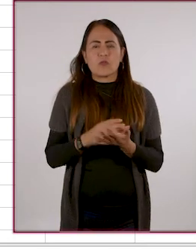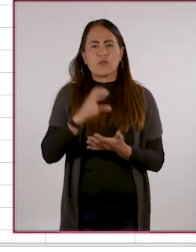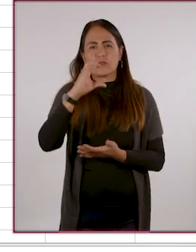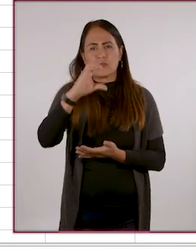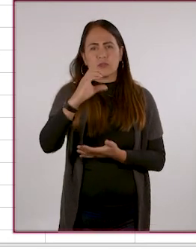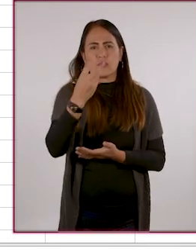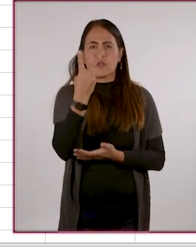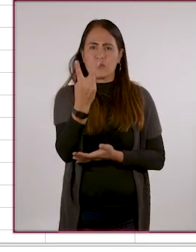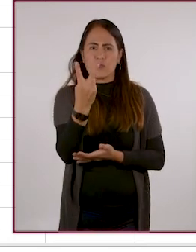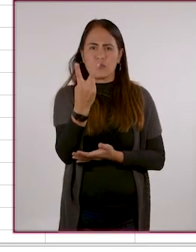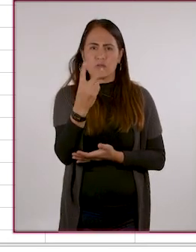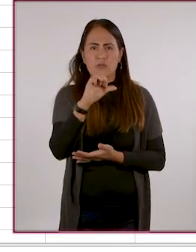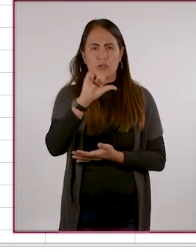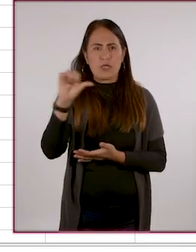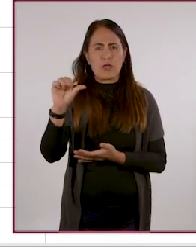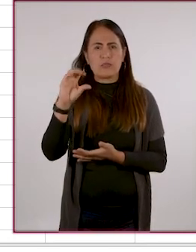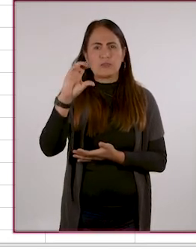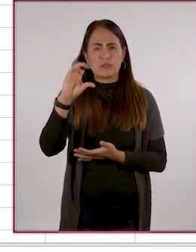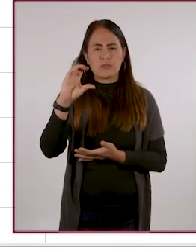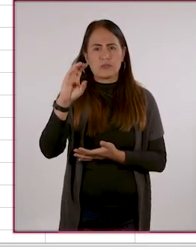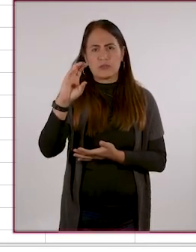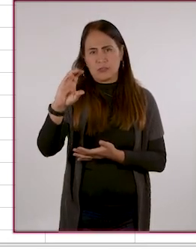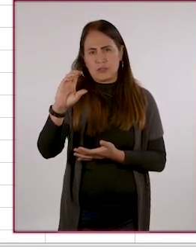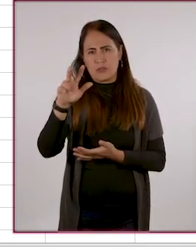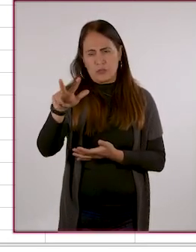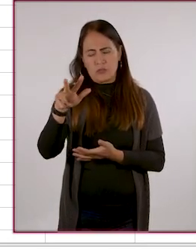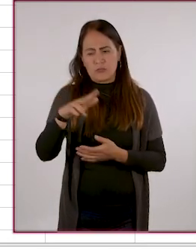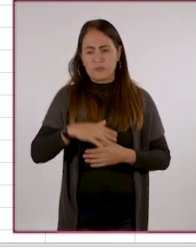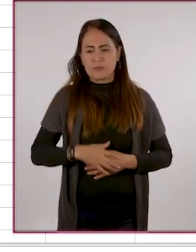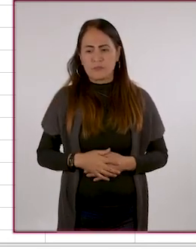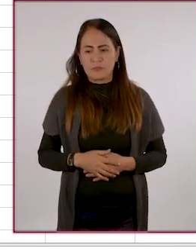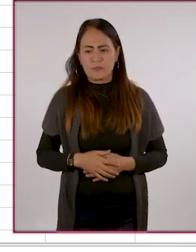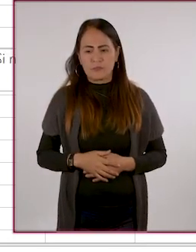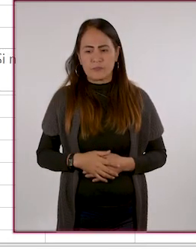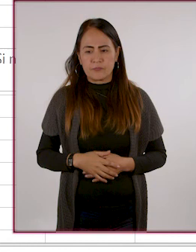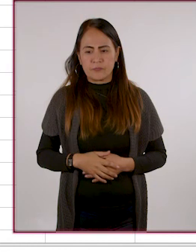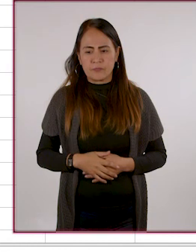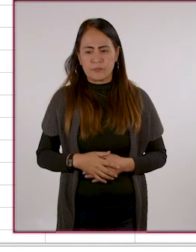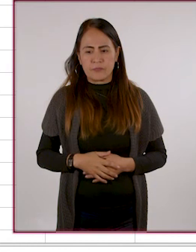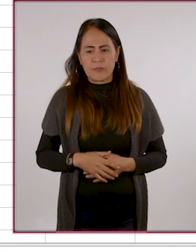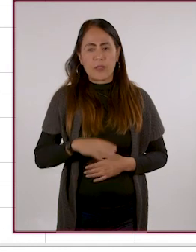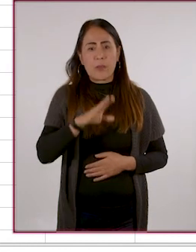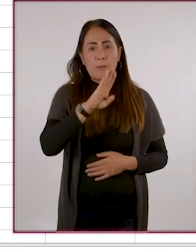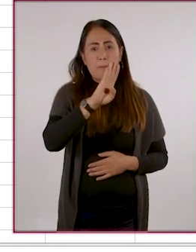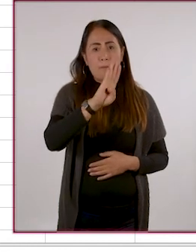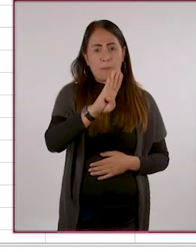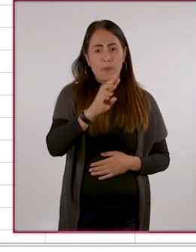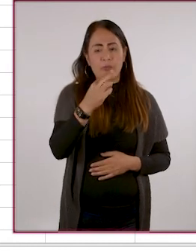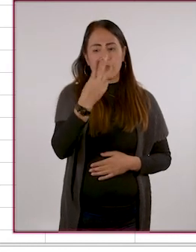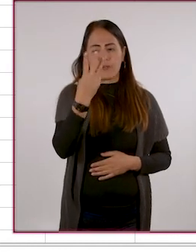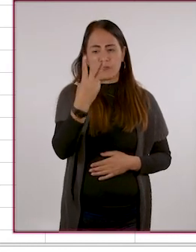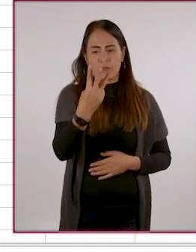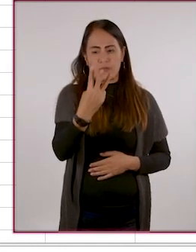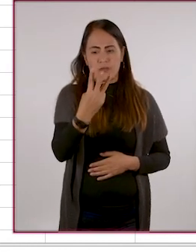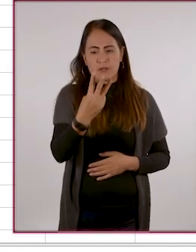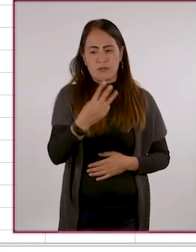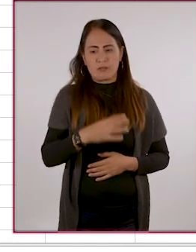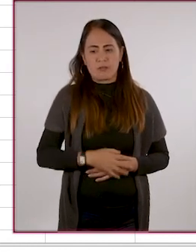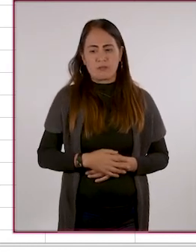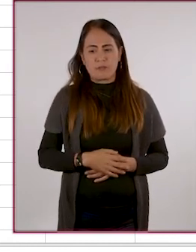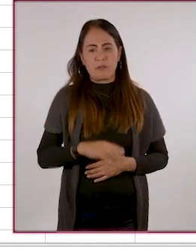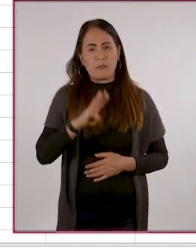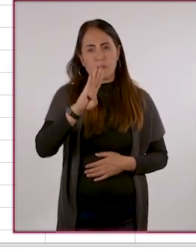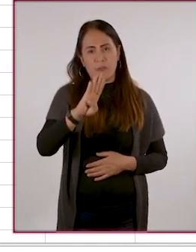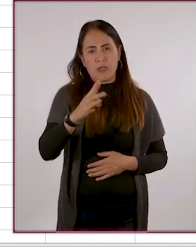que hacer es acomodar C2 a C8, ¿no? De